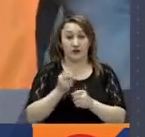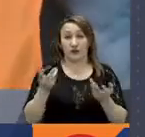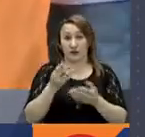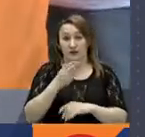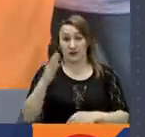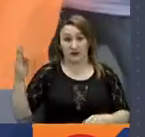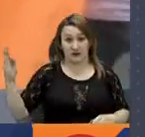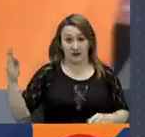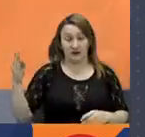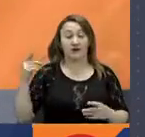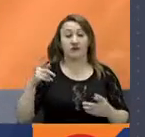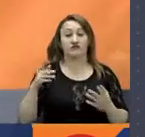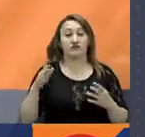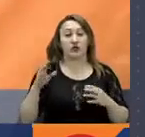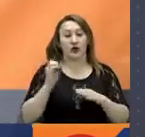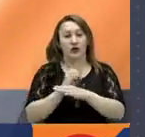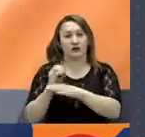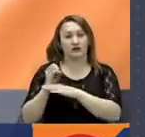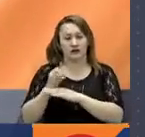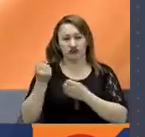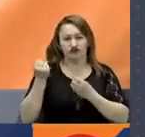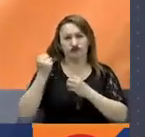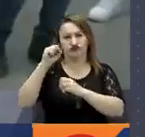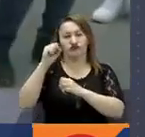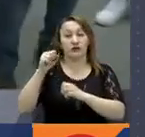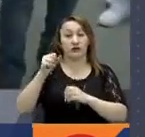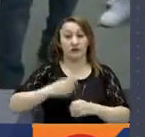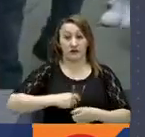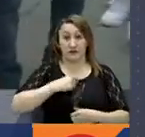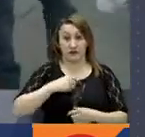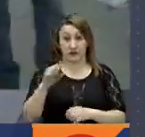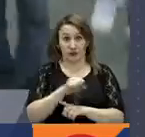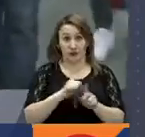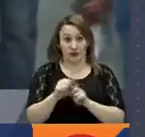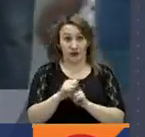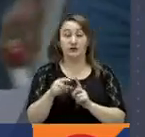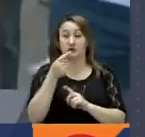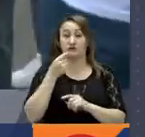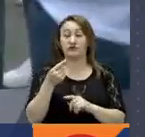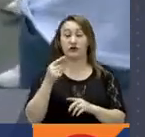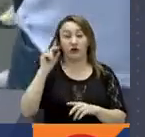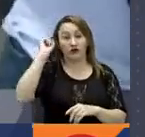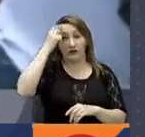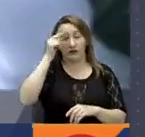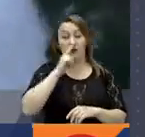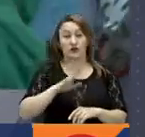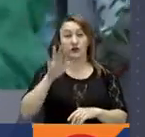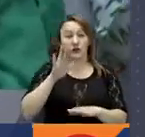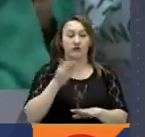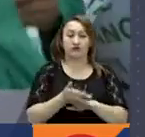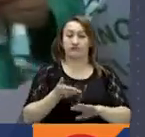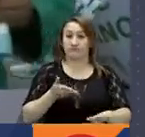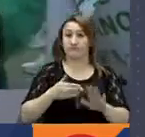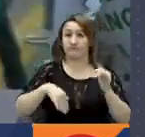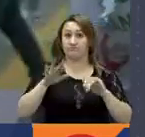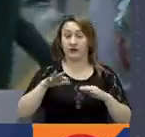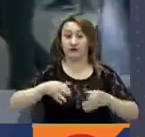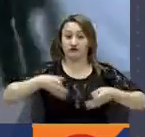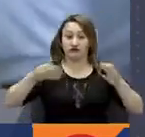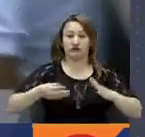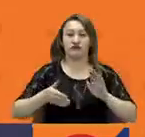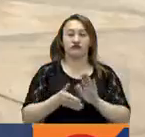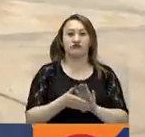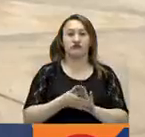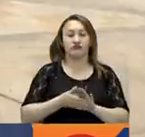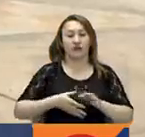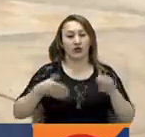Barranquilla, en donde organizaciones sindicales, civiles y sociales le solicitaron al gobierno nacional mayores garantías en materia laboral, de educación